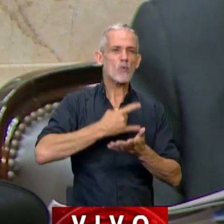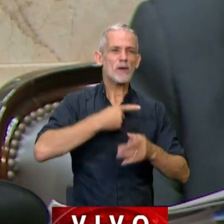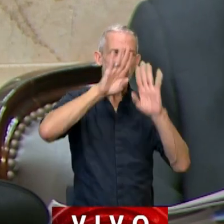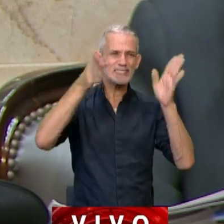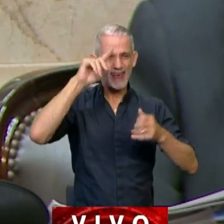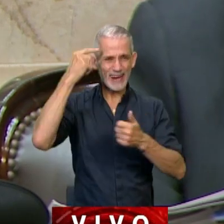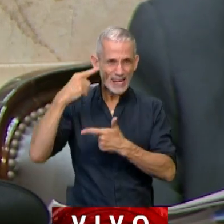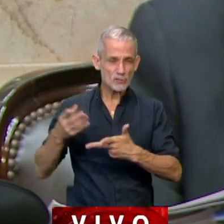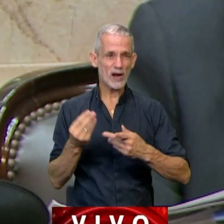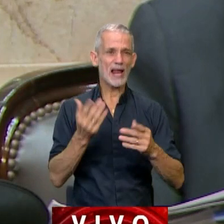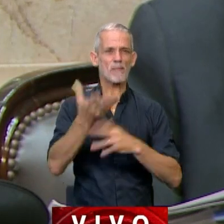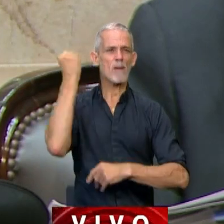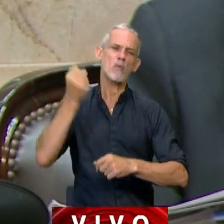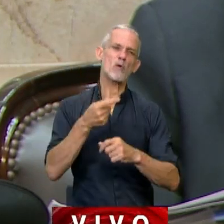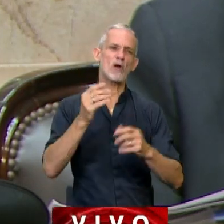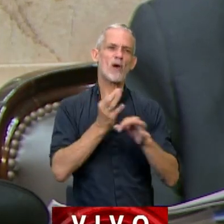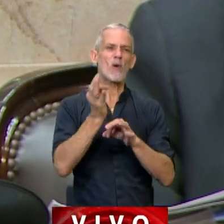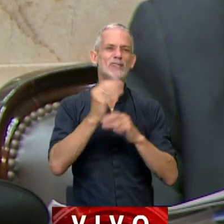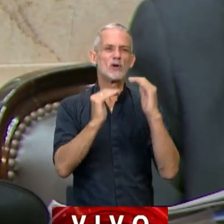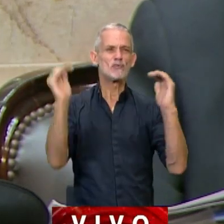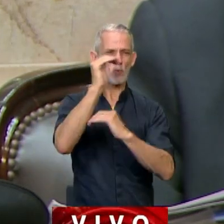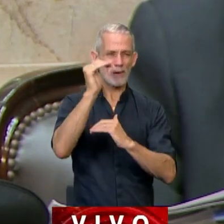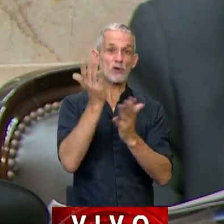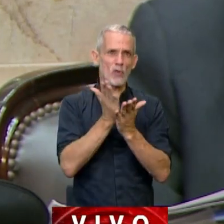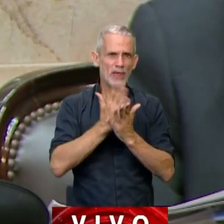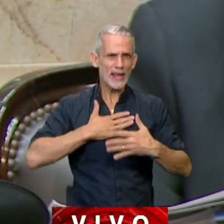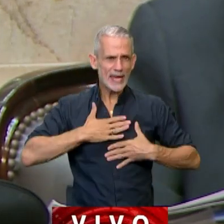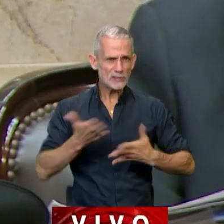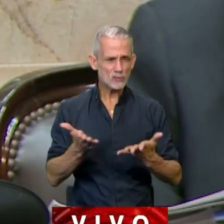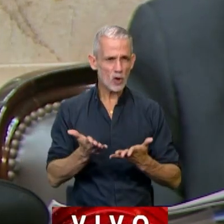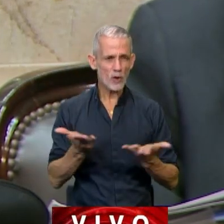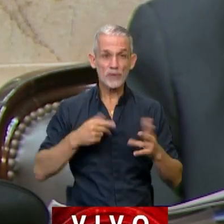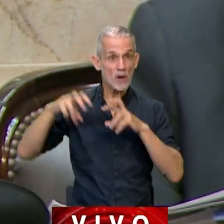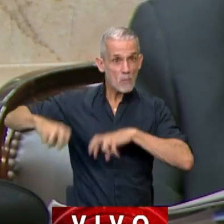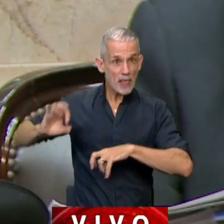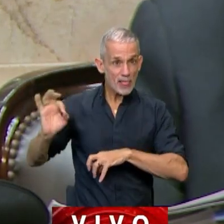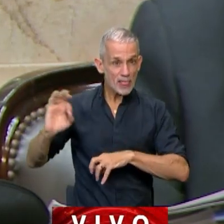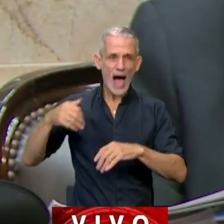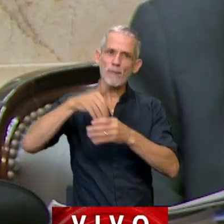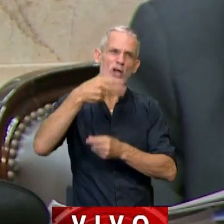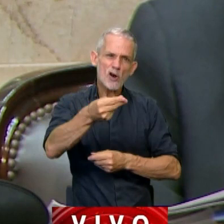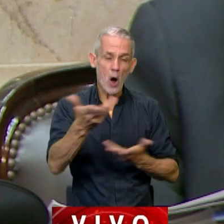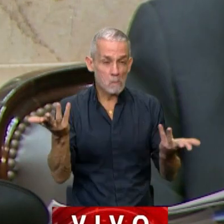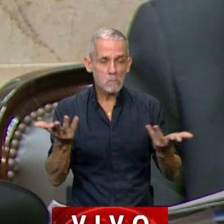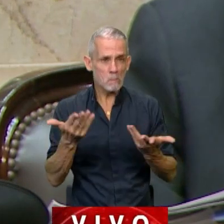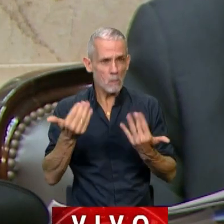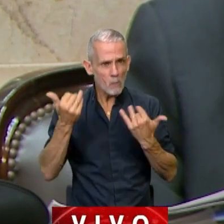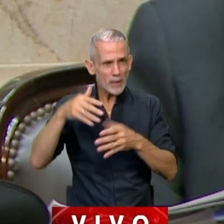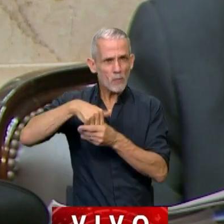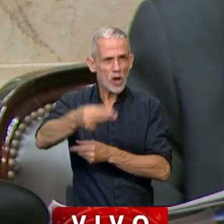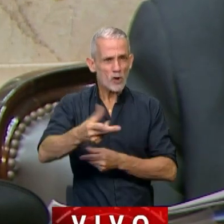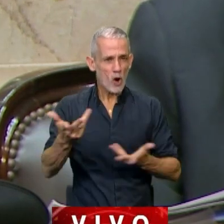nacionales para acceder a una educación superior que decíamos es un derecho humano y no se sentaron a votar en contra de